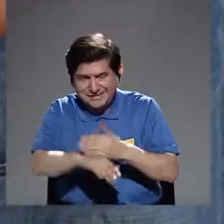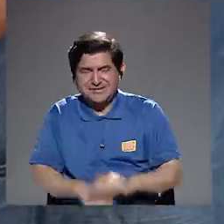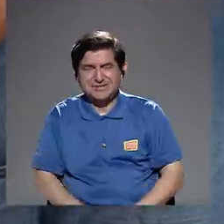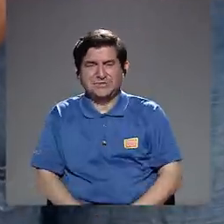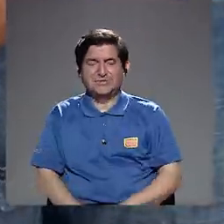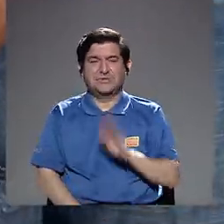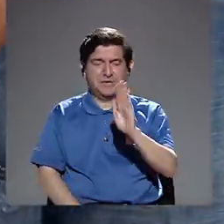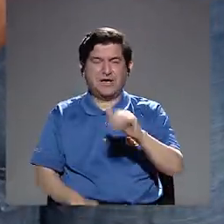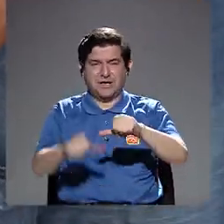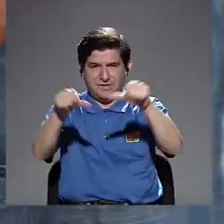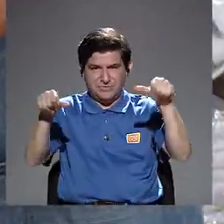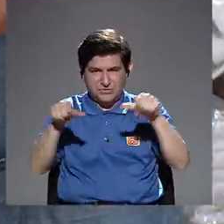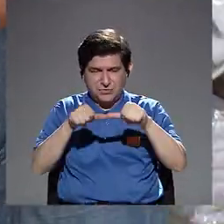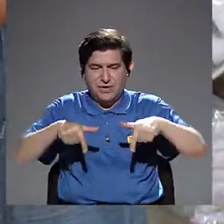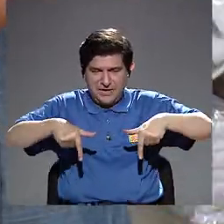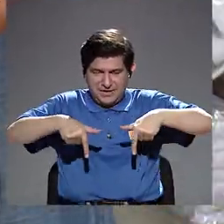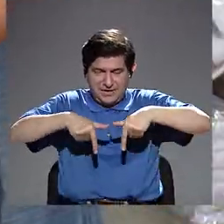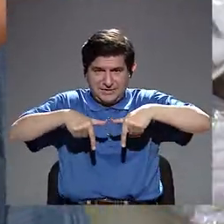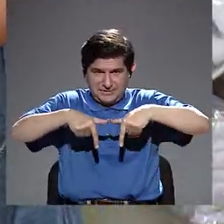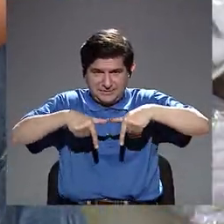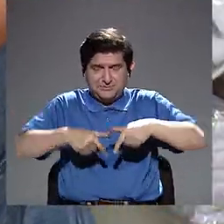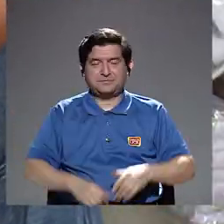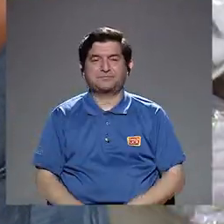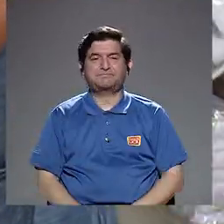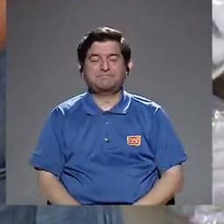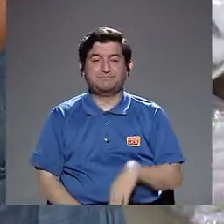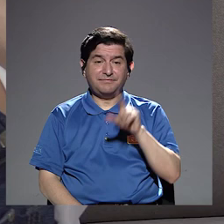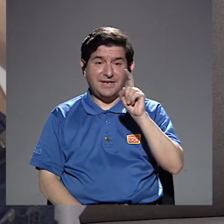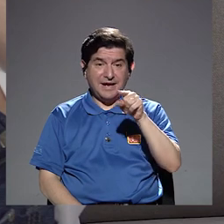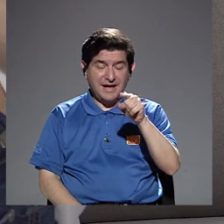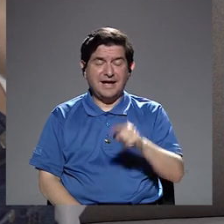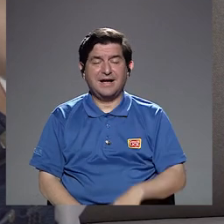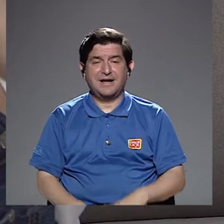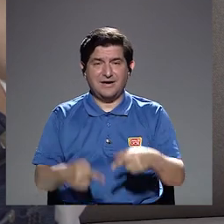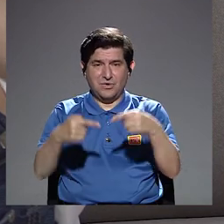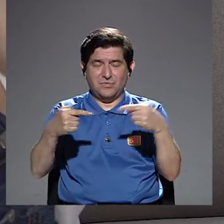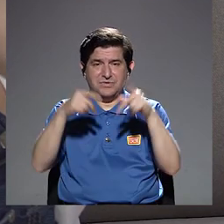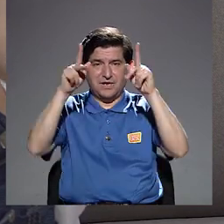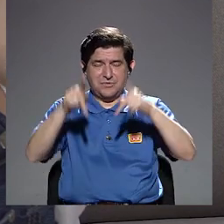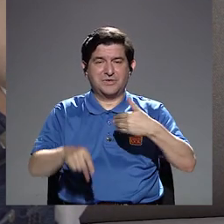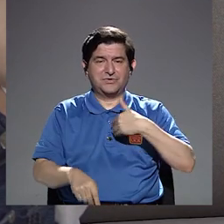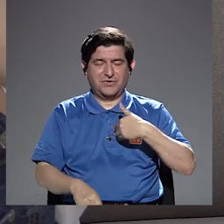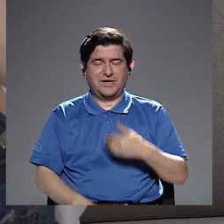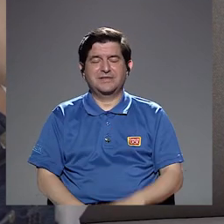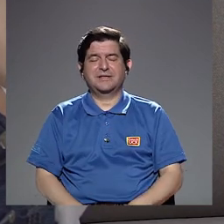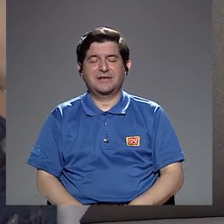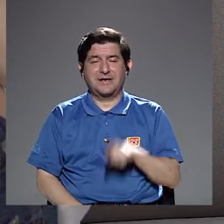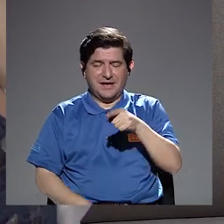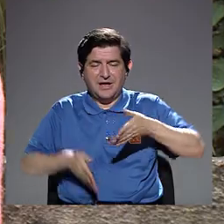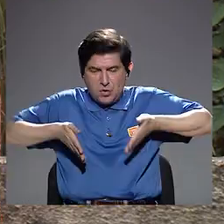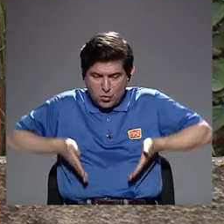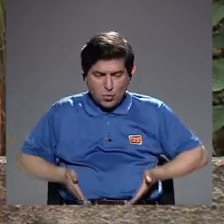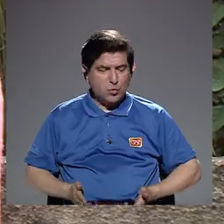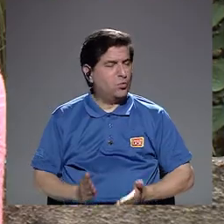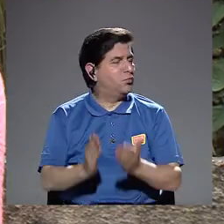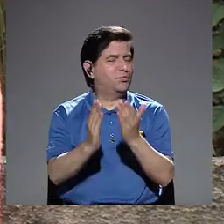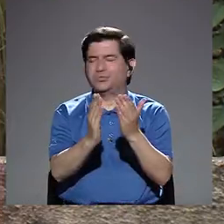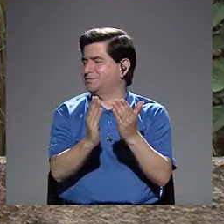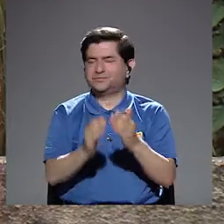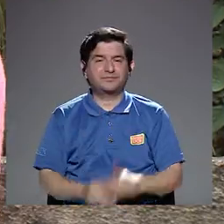a nivel genital, exactamente en vulva, canal de parto, está contraindicado que esa persona vaya a tener un parto vaginal.